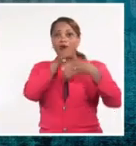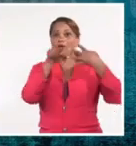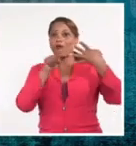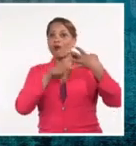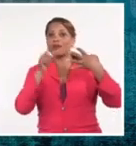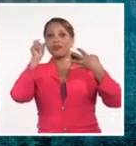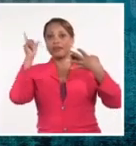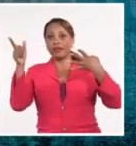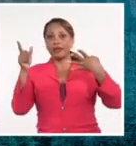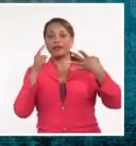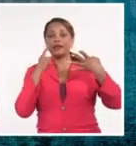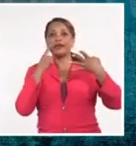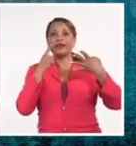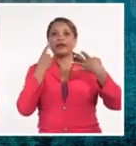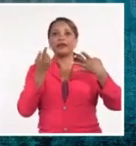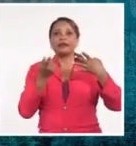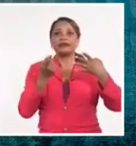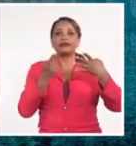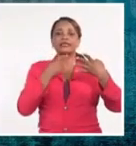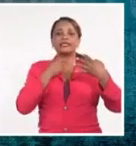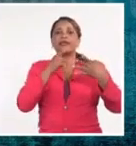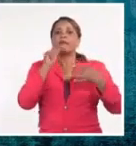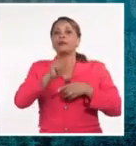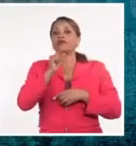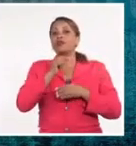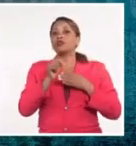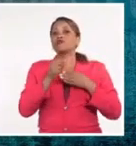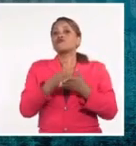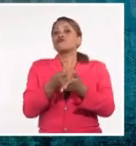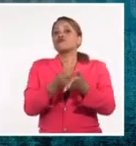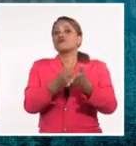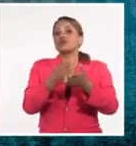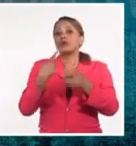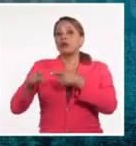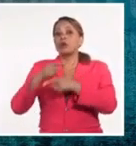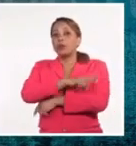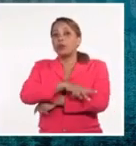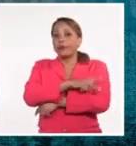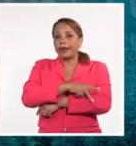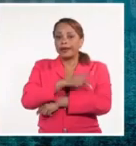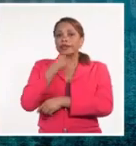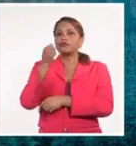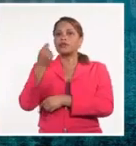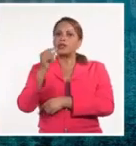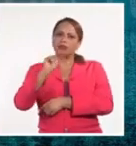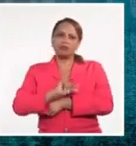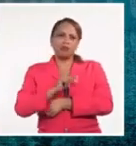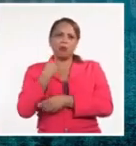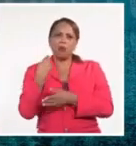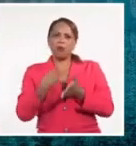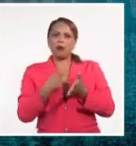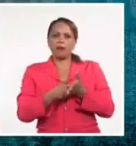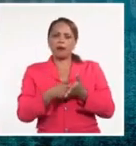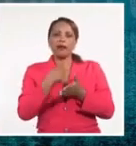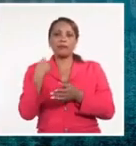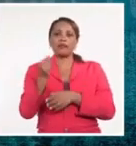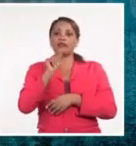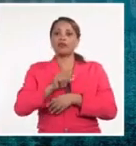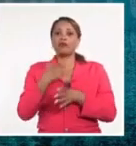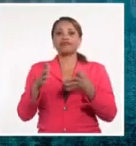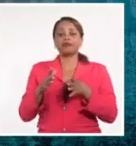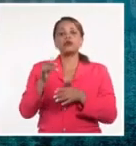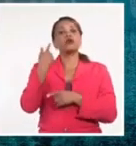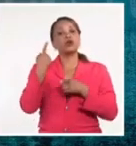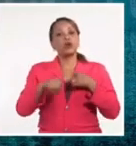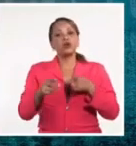repito. Expresiones de fascismo, instigadores impunes en el exterior, sumas de dinero muy pequeñas para sembrar terror y